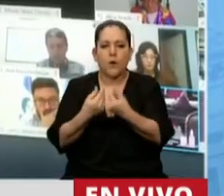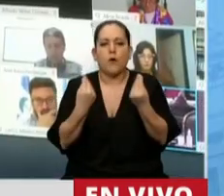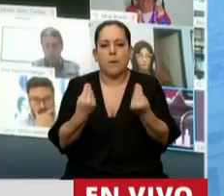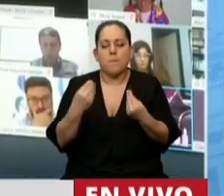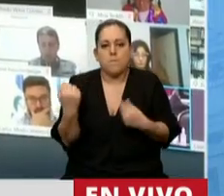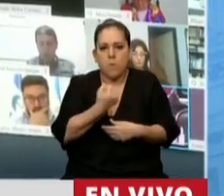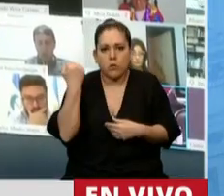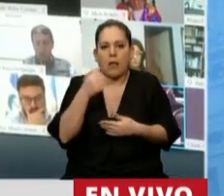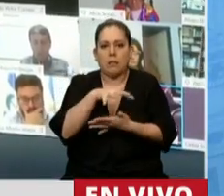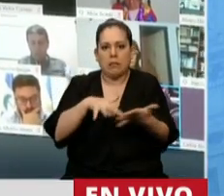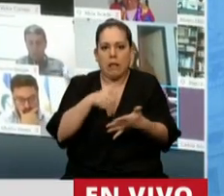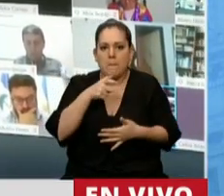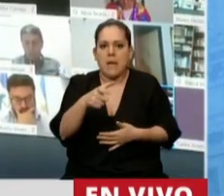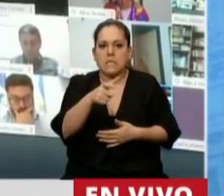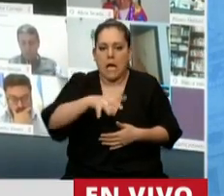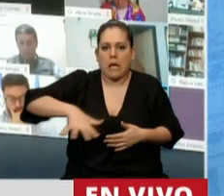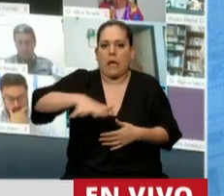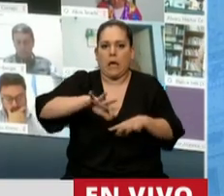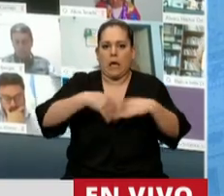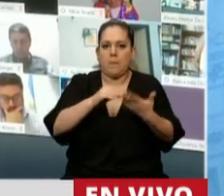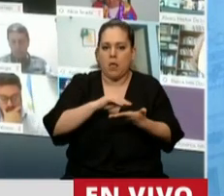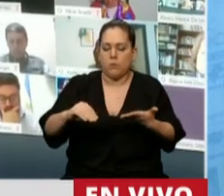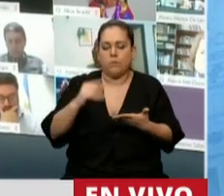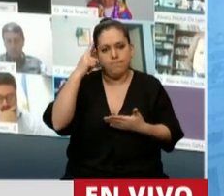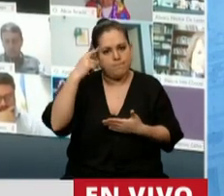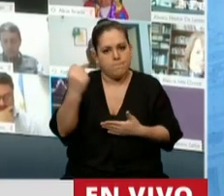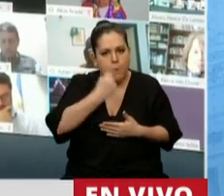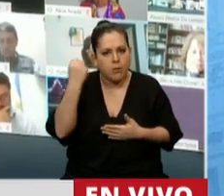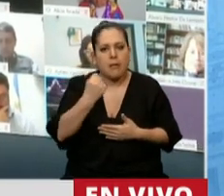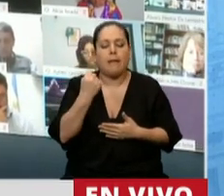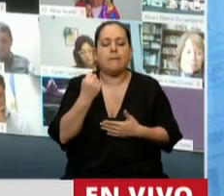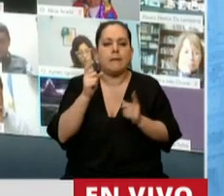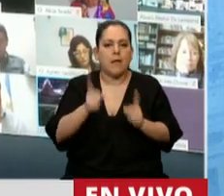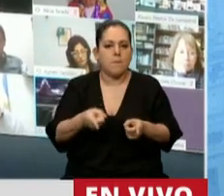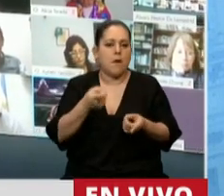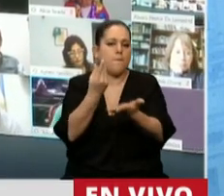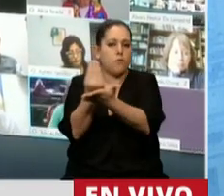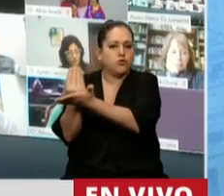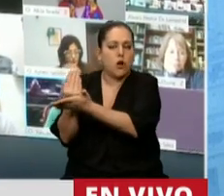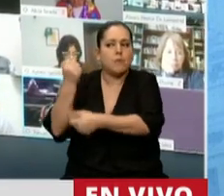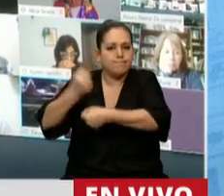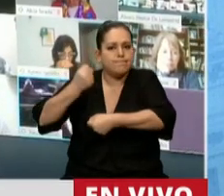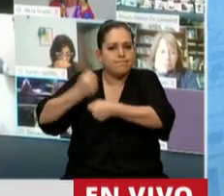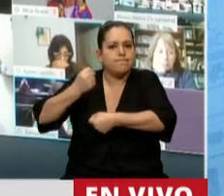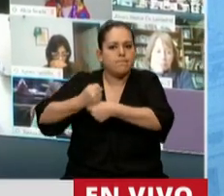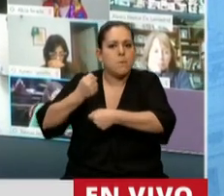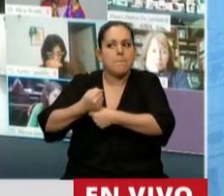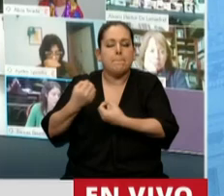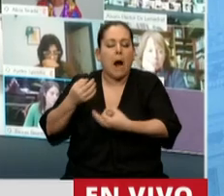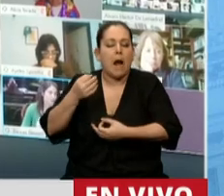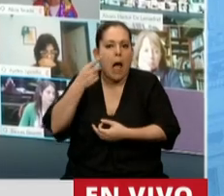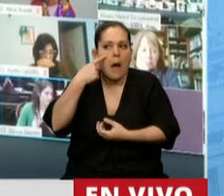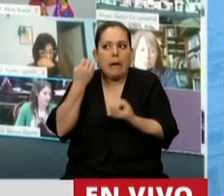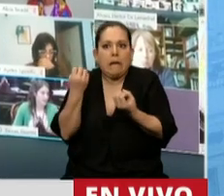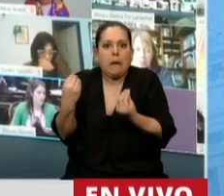dar este mensaje que queremos dar desde la Cámara. Y, por supuesto, nuestros funcionarios están trabajando sin descanso para avanzar en el esclarecimiento de este caso, así que no